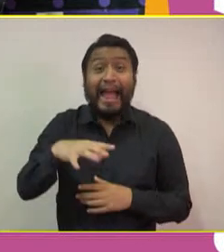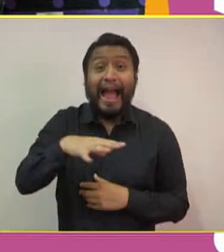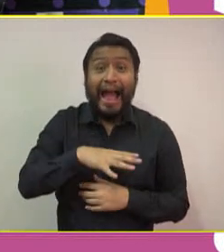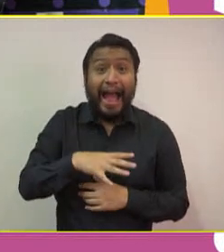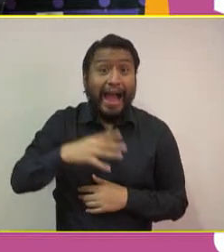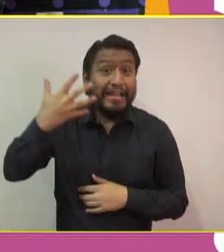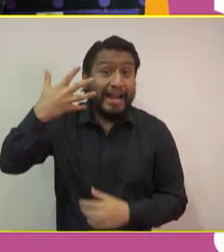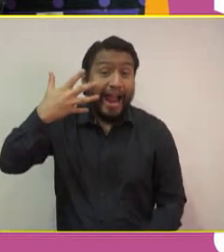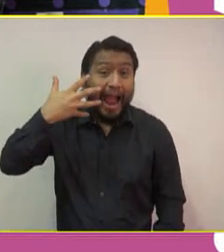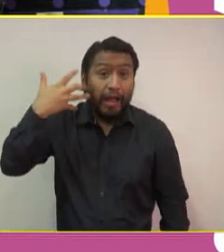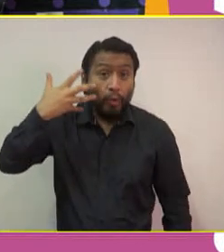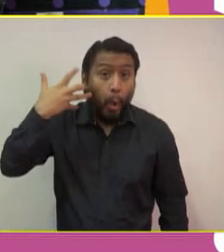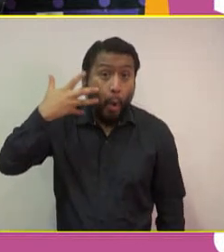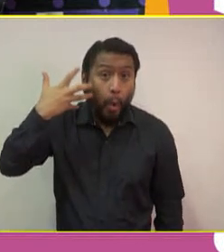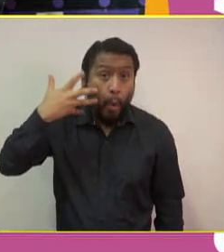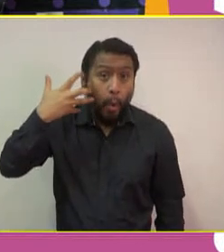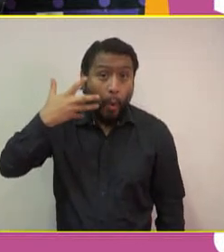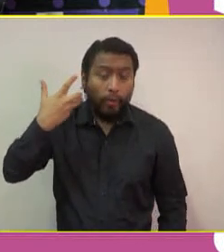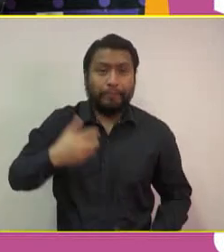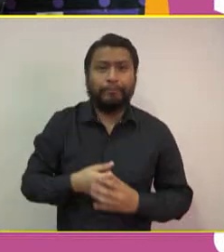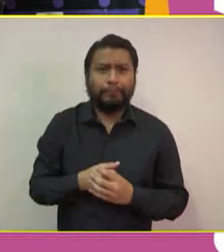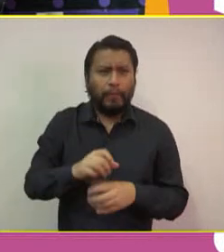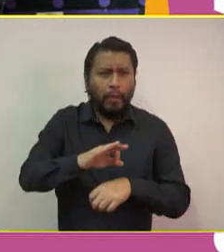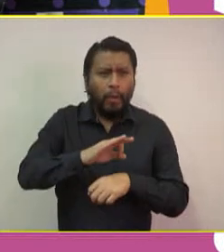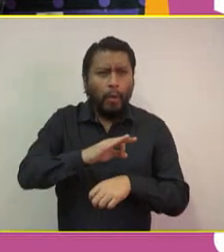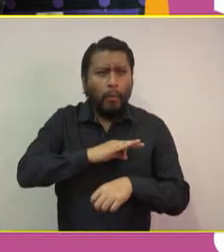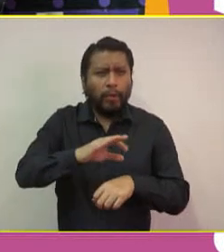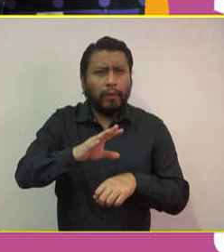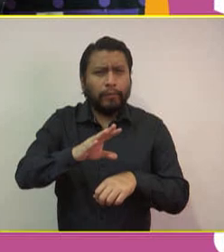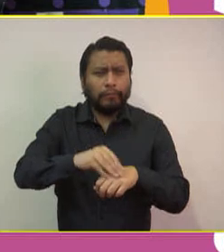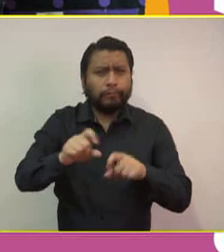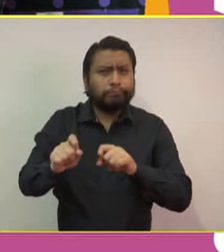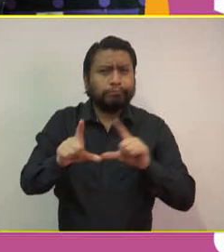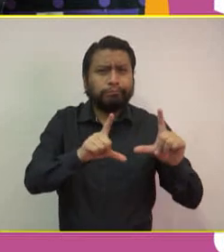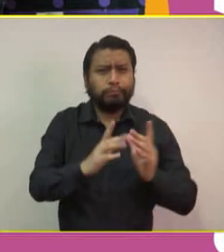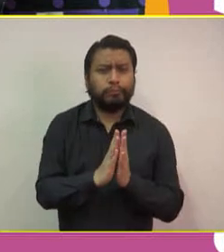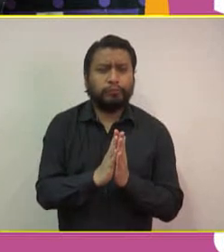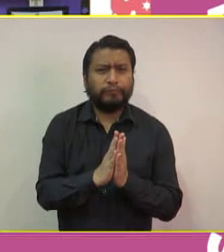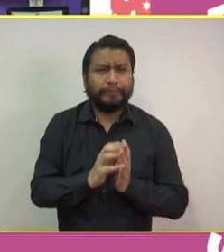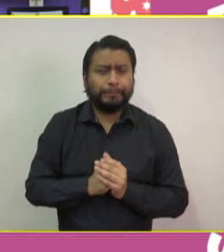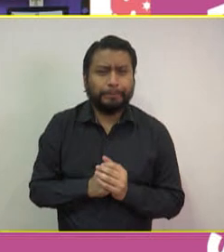gato, que puedes poner la siguiente diapositiva, Liz, por fin.